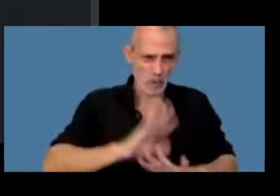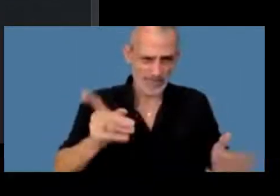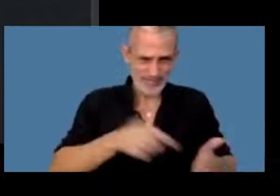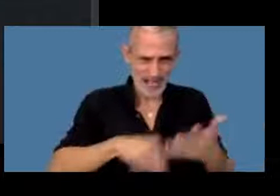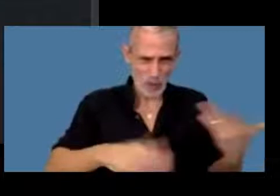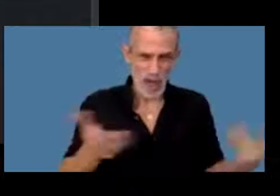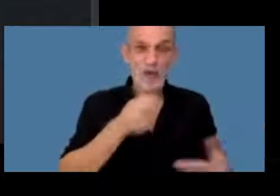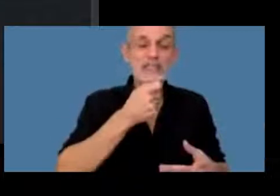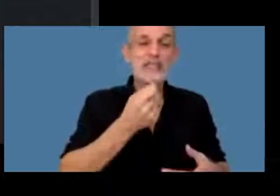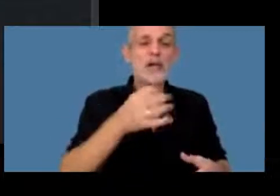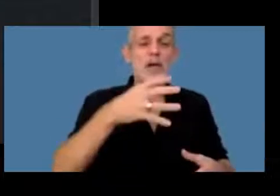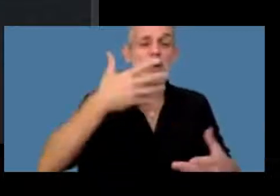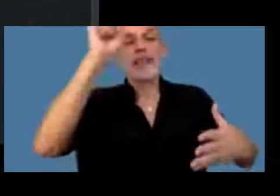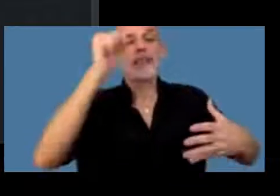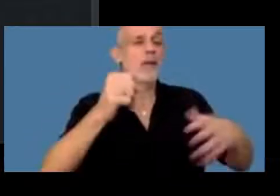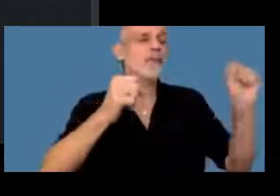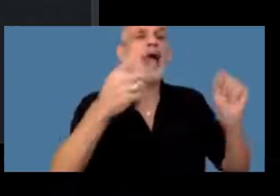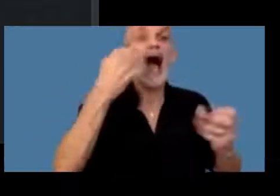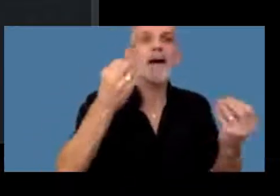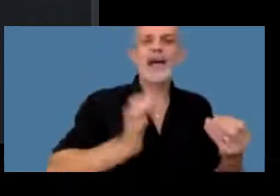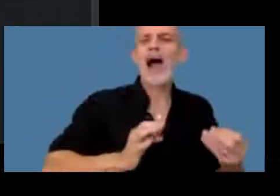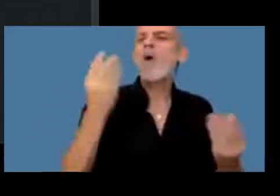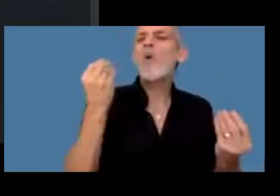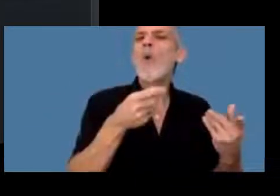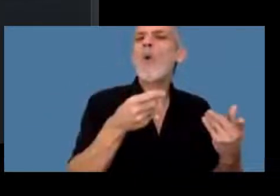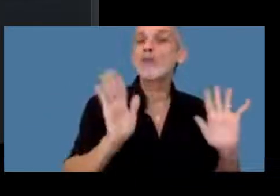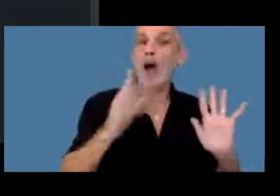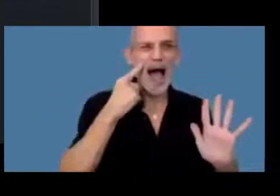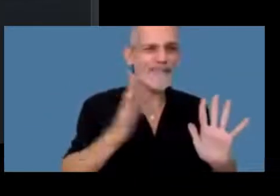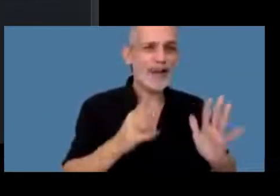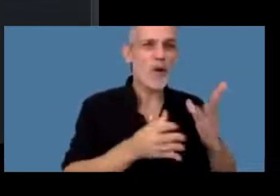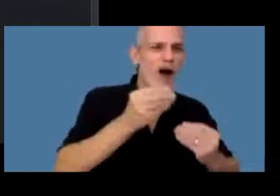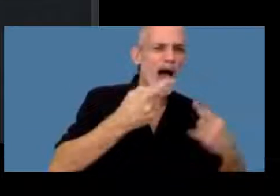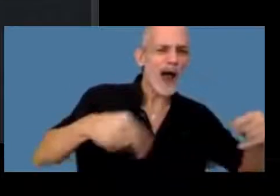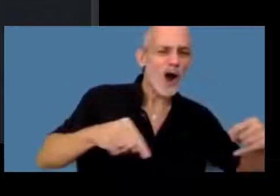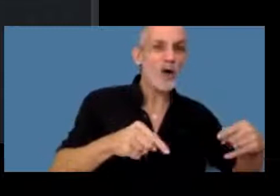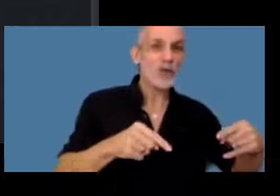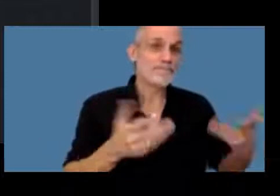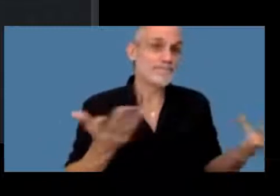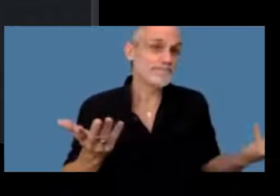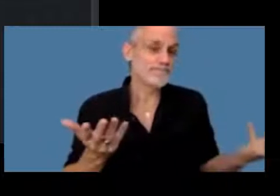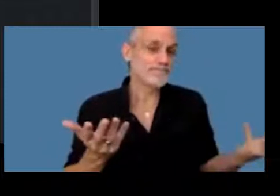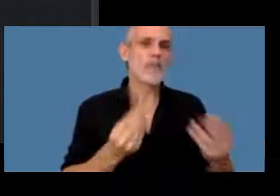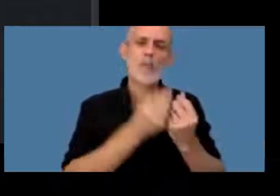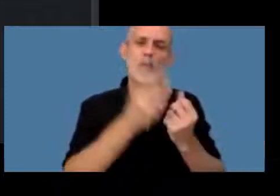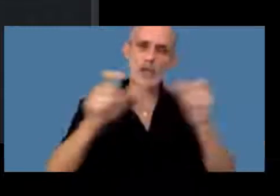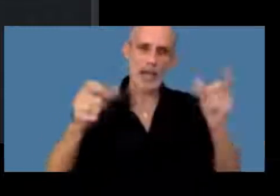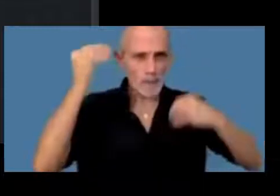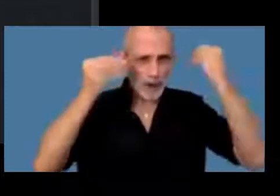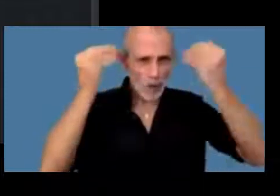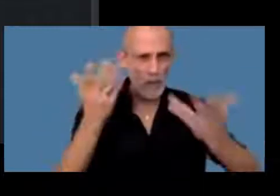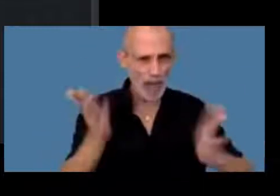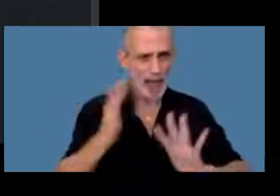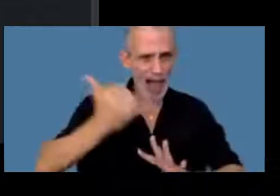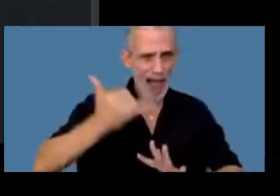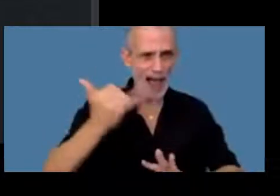cosas, vemos qué antigüedad tiene y las iremos evaluando, digamos, ¿no es cierto? Pero quiero decir, hay mucha gente preocupada, aunque parezca mentira, y digamos,